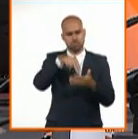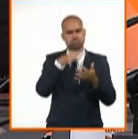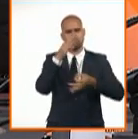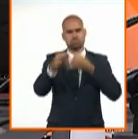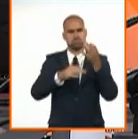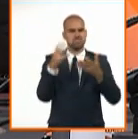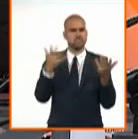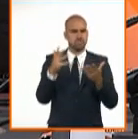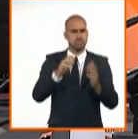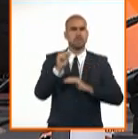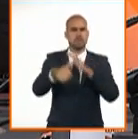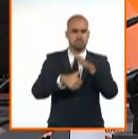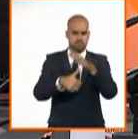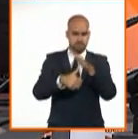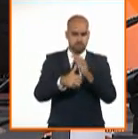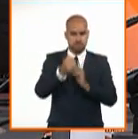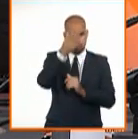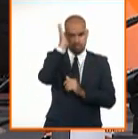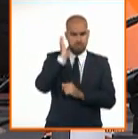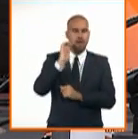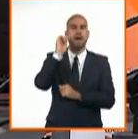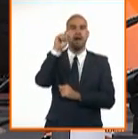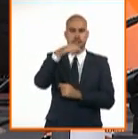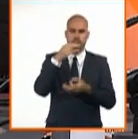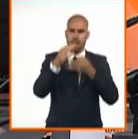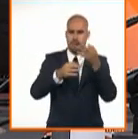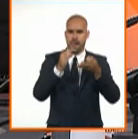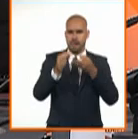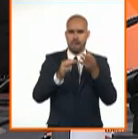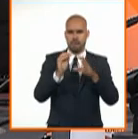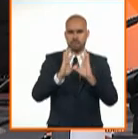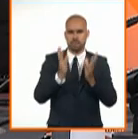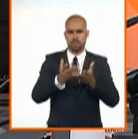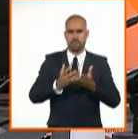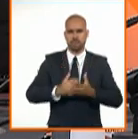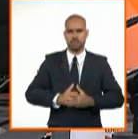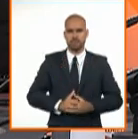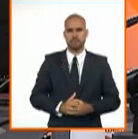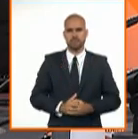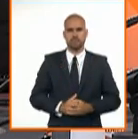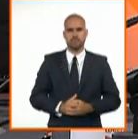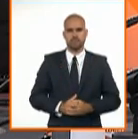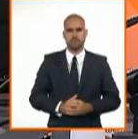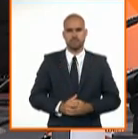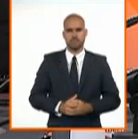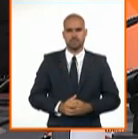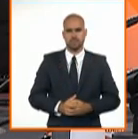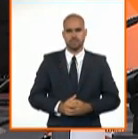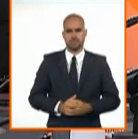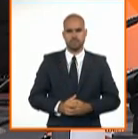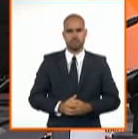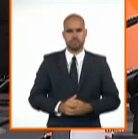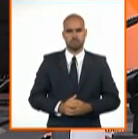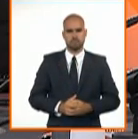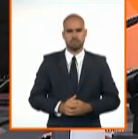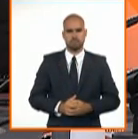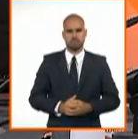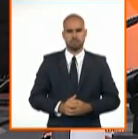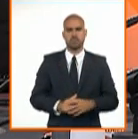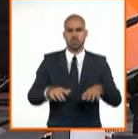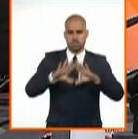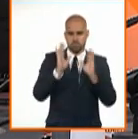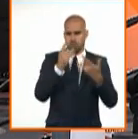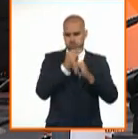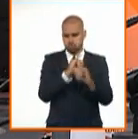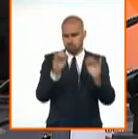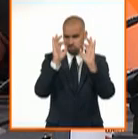republica primer secretario del comité central del partido el compañero miguel díaz canel bermúdez así que tendremos información de primera mano